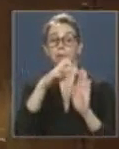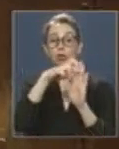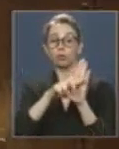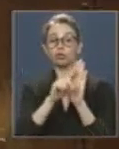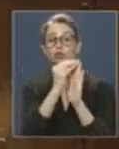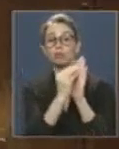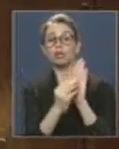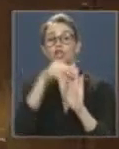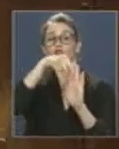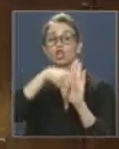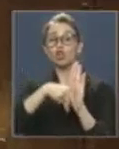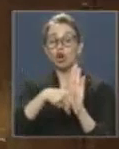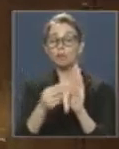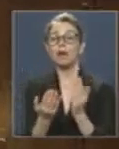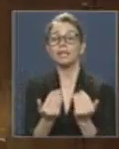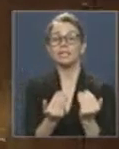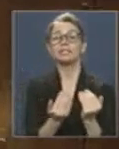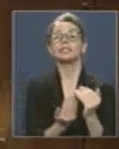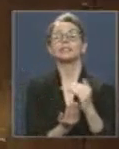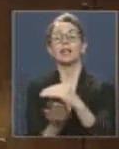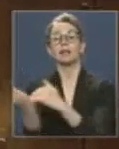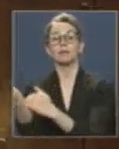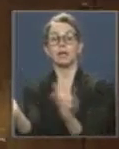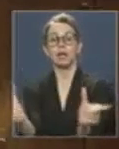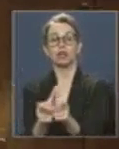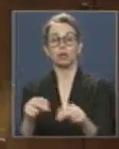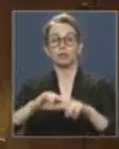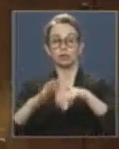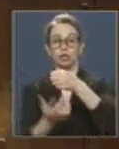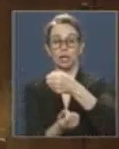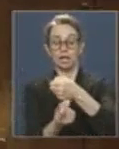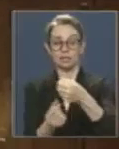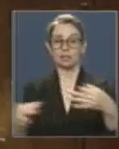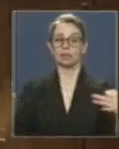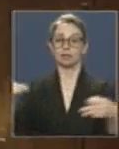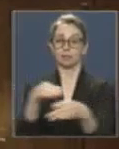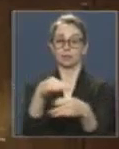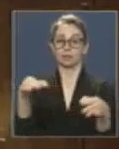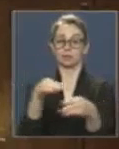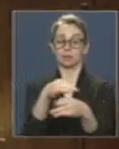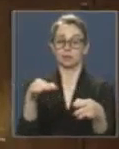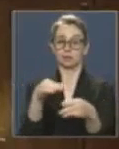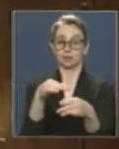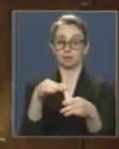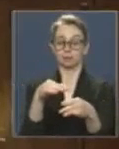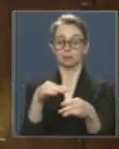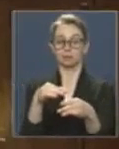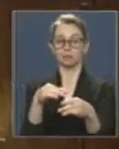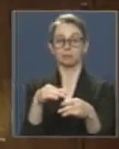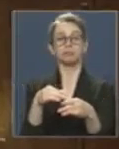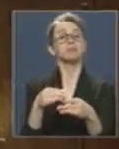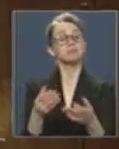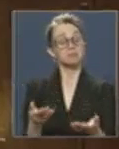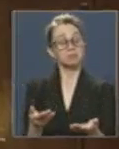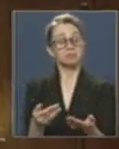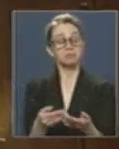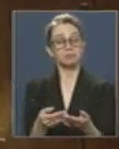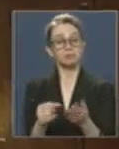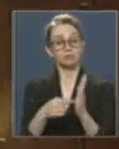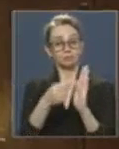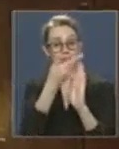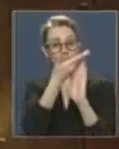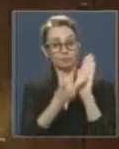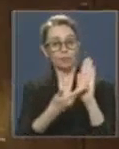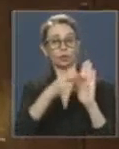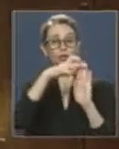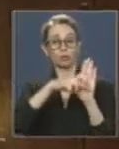proyecto disposiciones que requieran ser conocidas por la Comisión de Hacienda y vamos a explicar. Cabe destacar que, no obstante, el texto